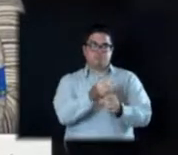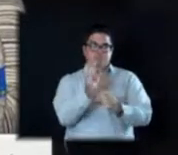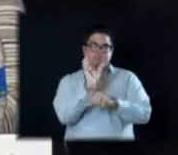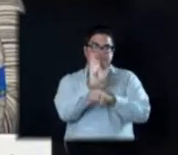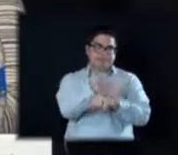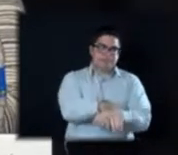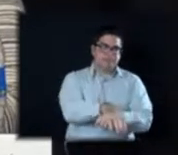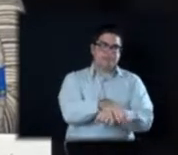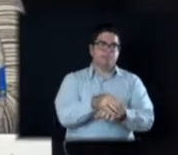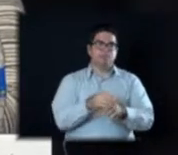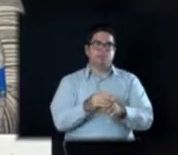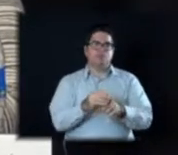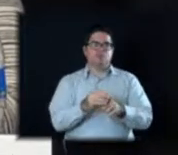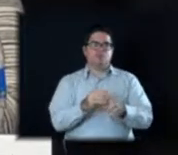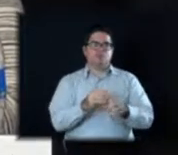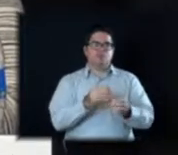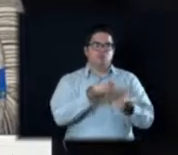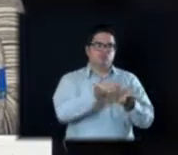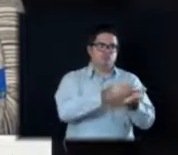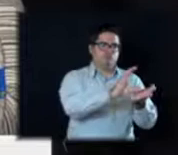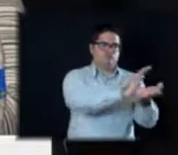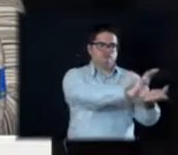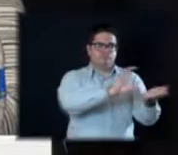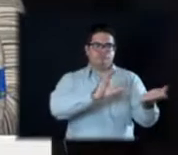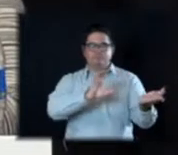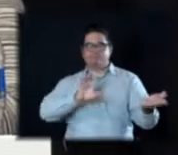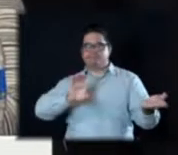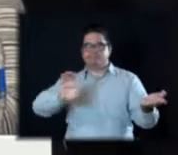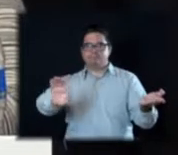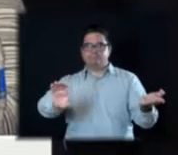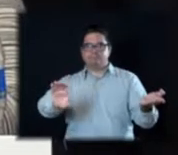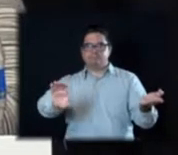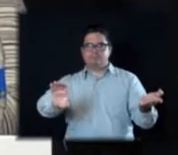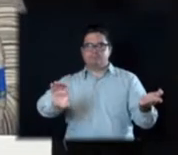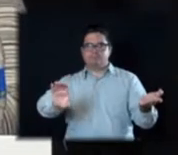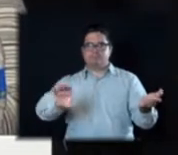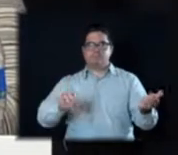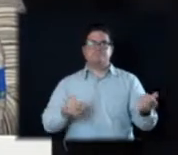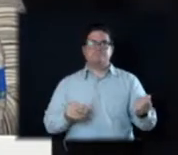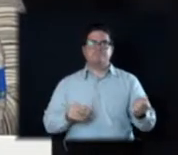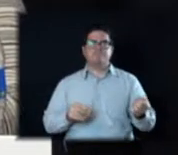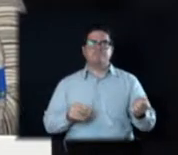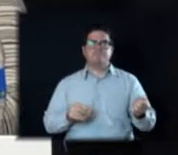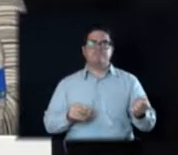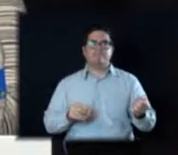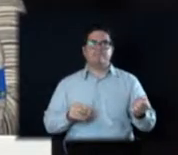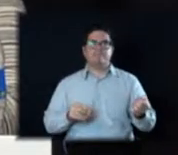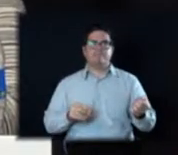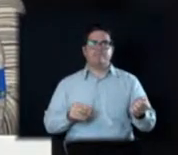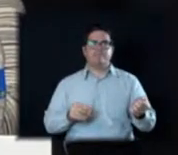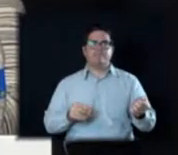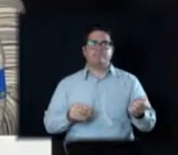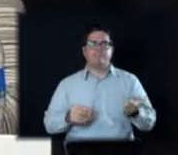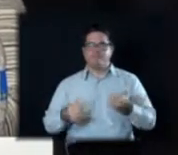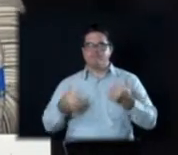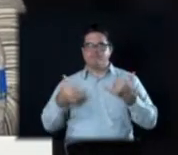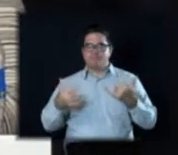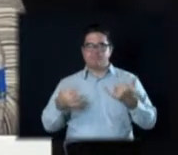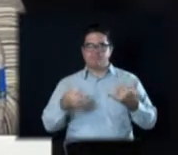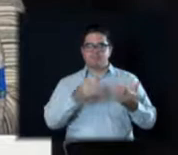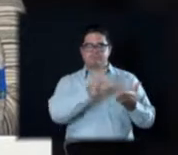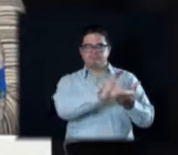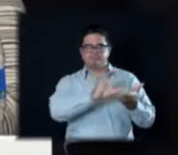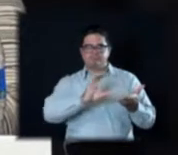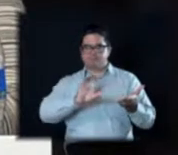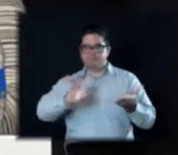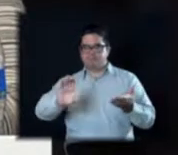exceso de la adjudicación, es una cuestión de responsabilidad pública y